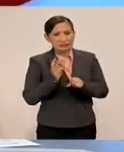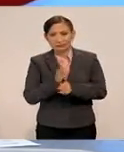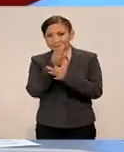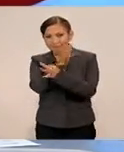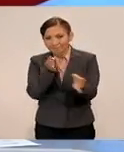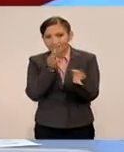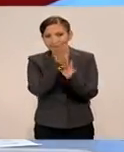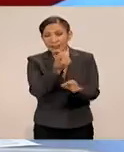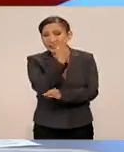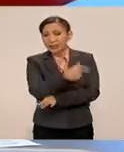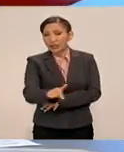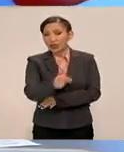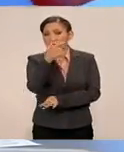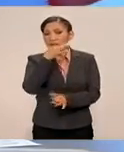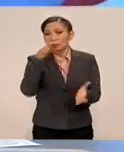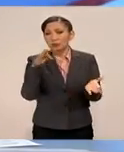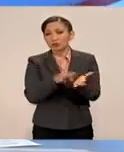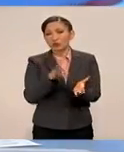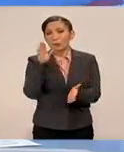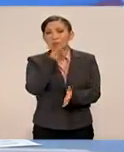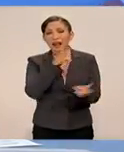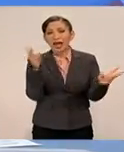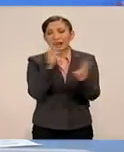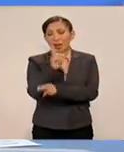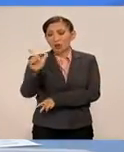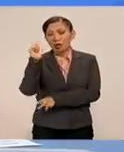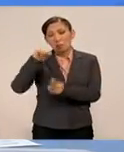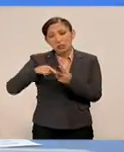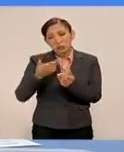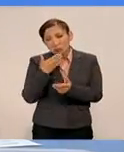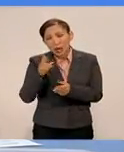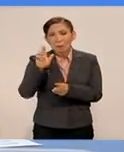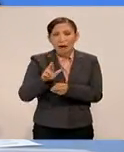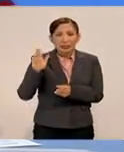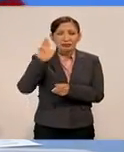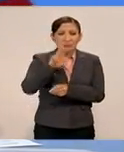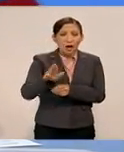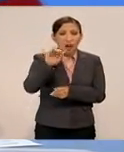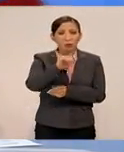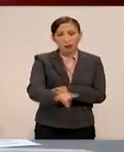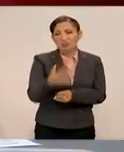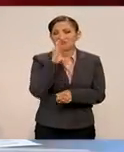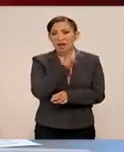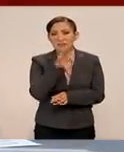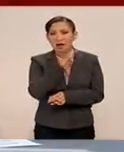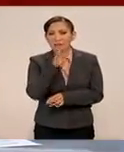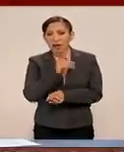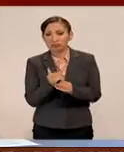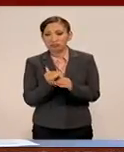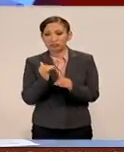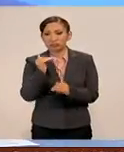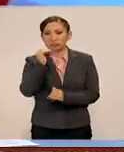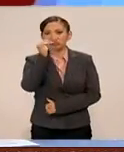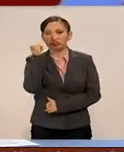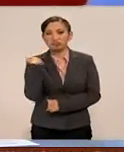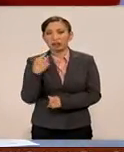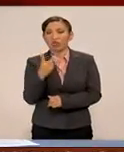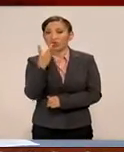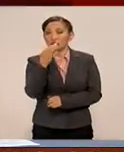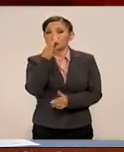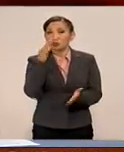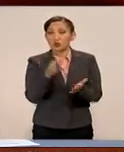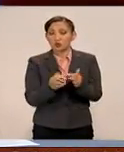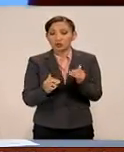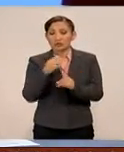a conocer. 112 sigue siendo mala, el lunes inició más o menos bien, martes, miércoles y jueves ha sido mala, se ha incrementado incluso 2